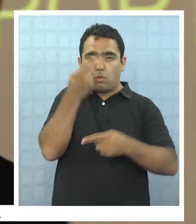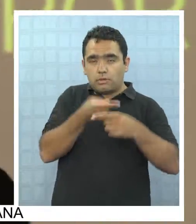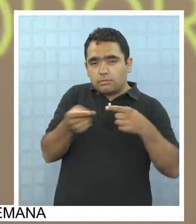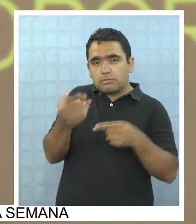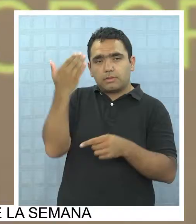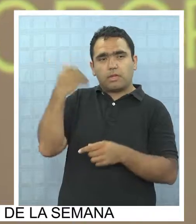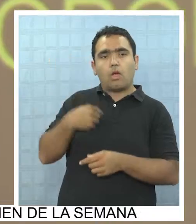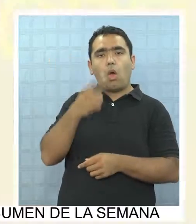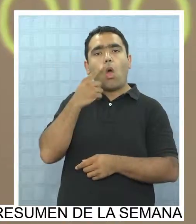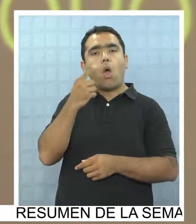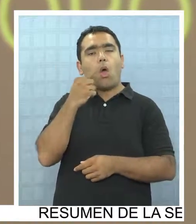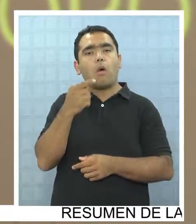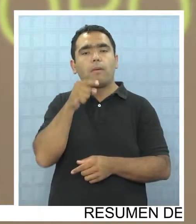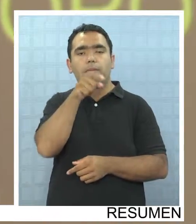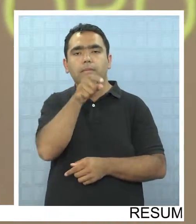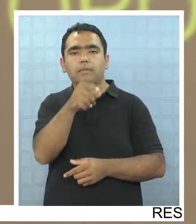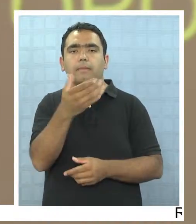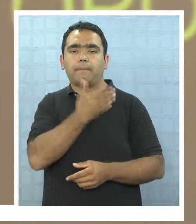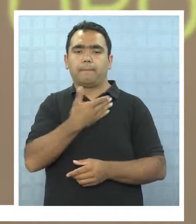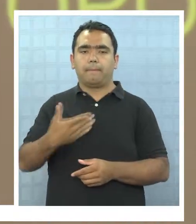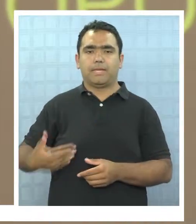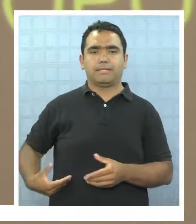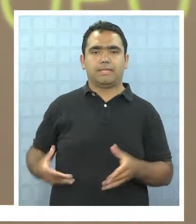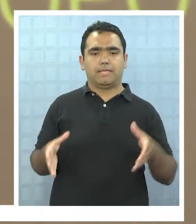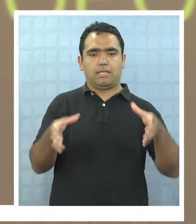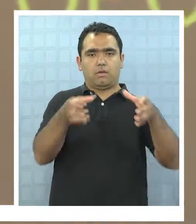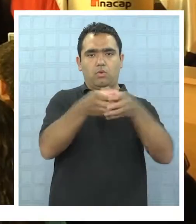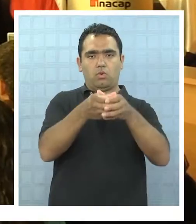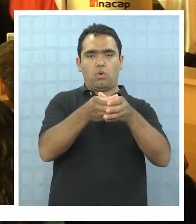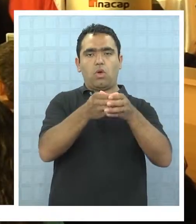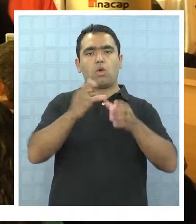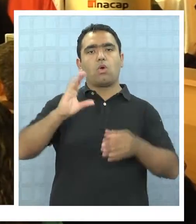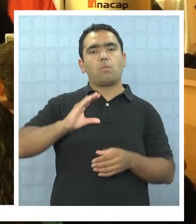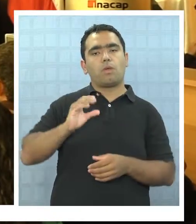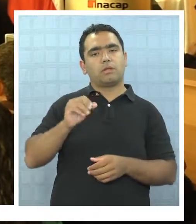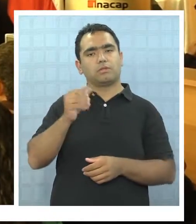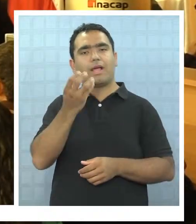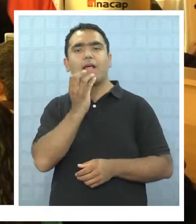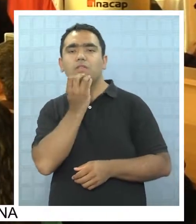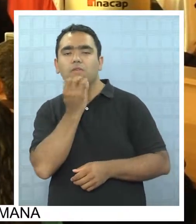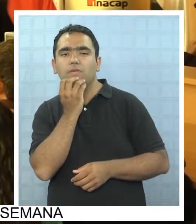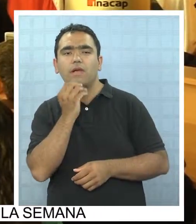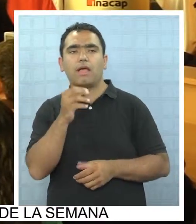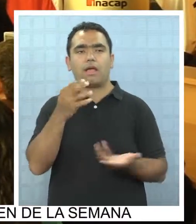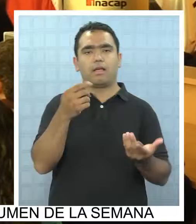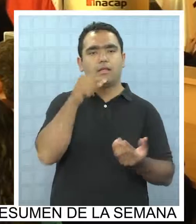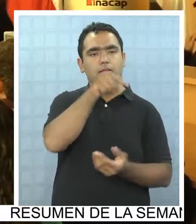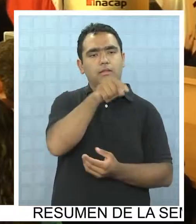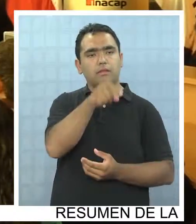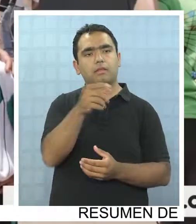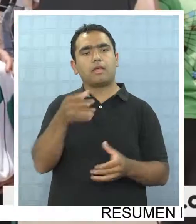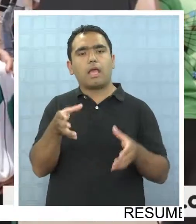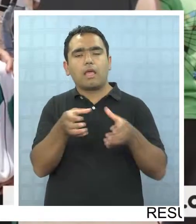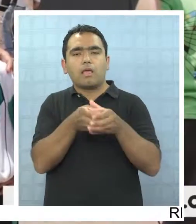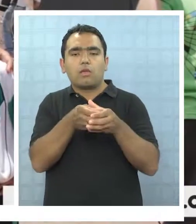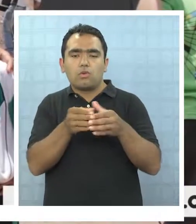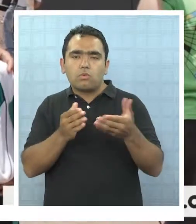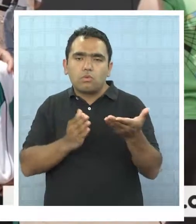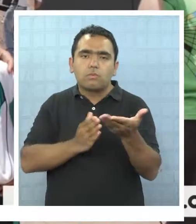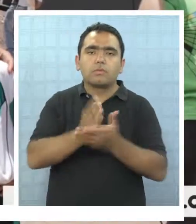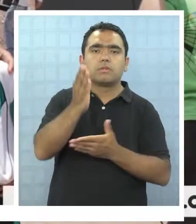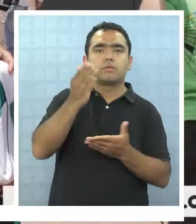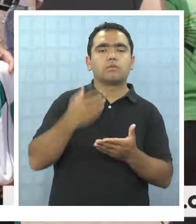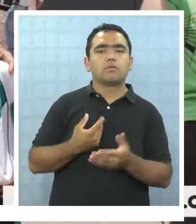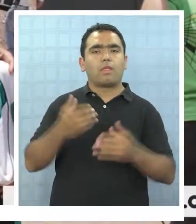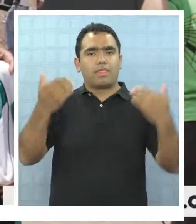semana, en el Plano Deportivo Nacional, Mike Nichols fue elegido presidente de la Corporación Antofagasta Portuario, entidad de la que surge el Club